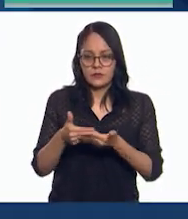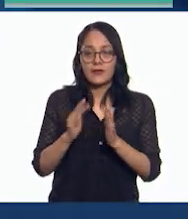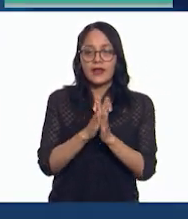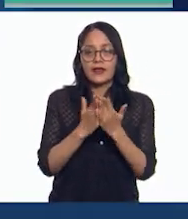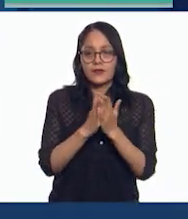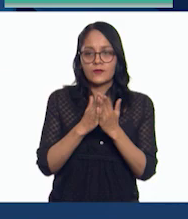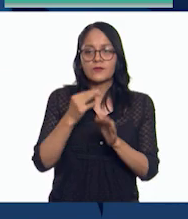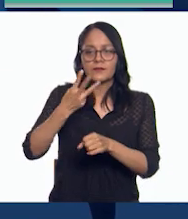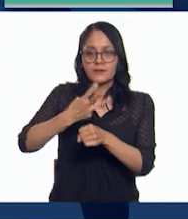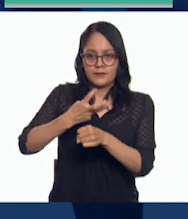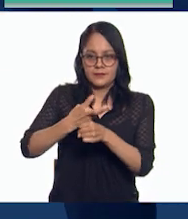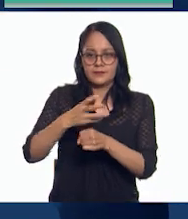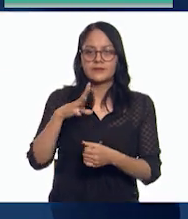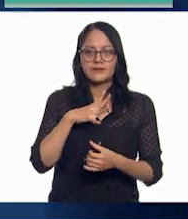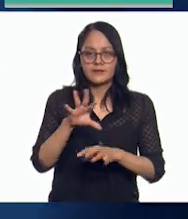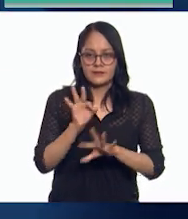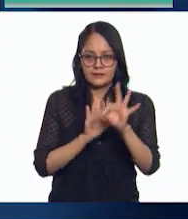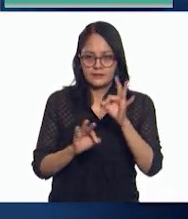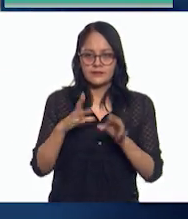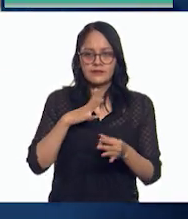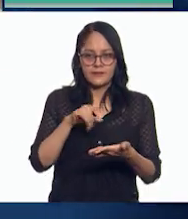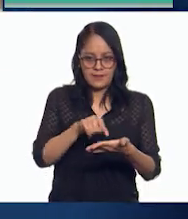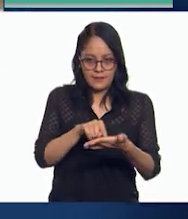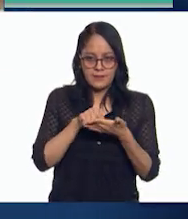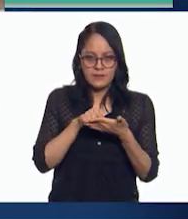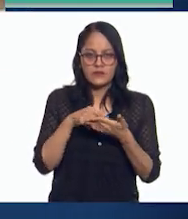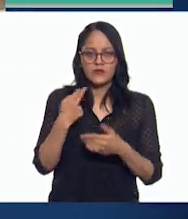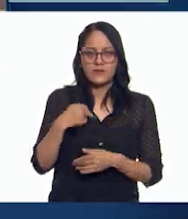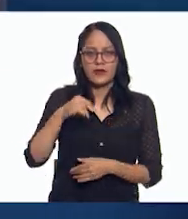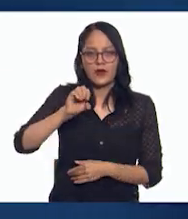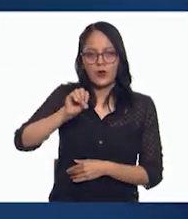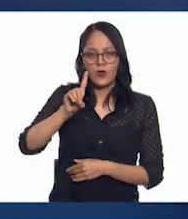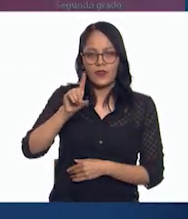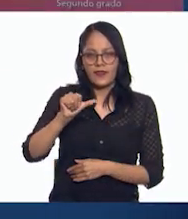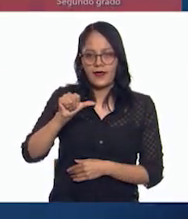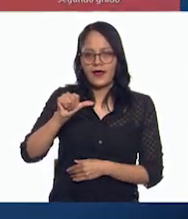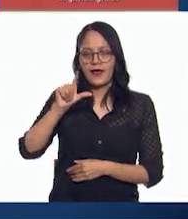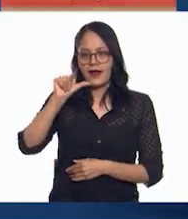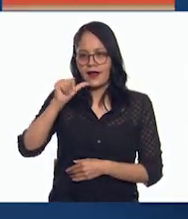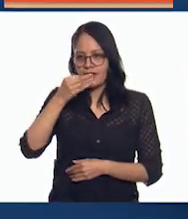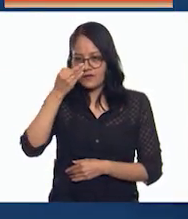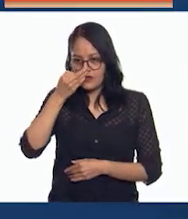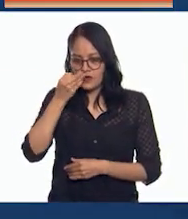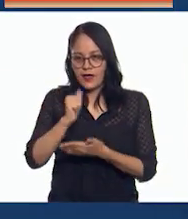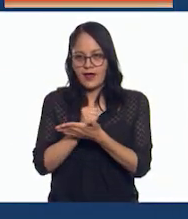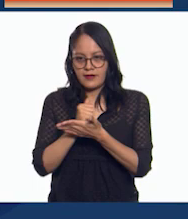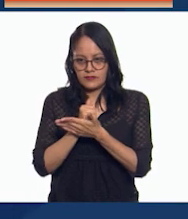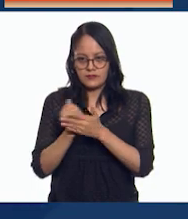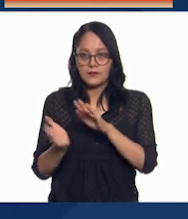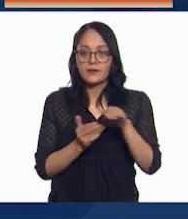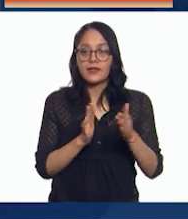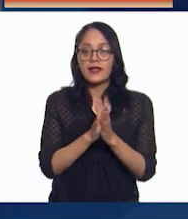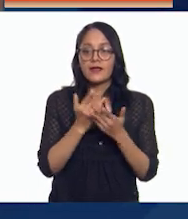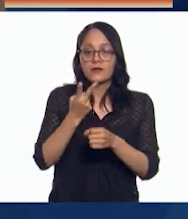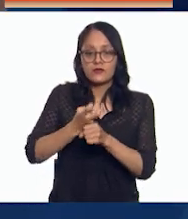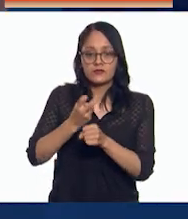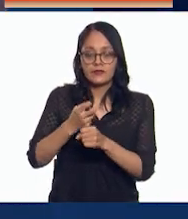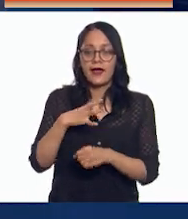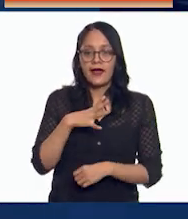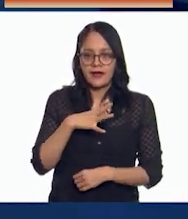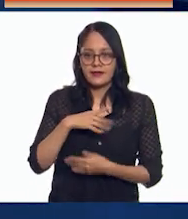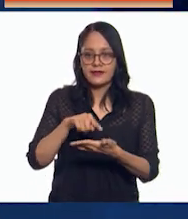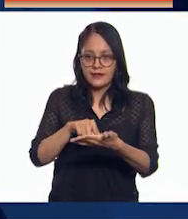de tercer grado podrán hallar Oda a la Flor Azul. Y en el de segundo, la palabra